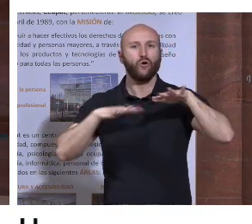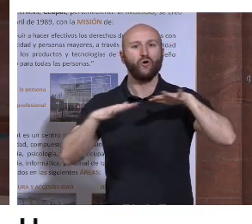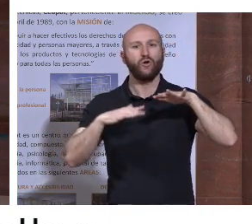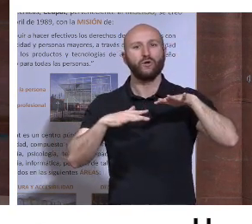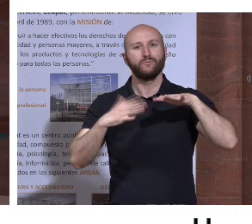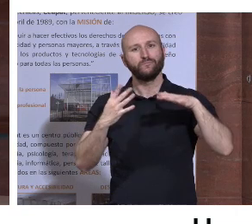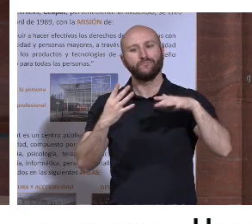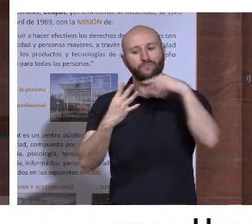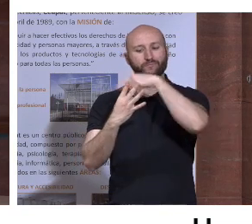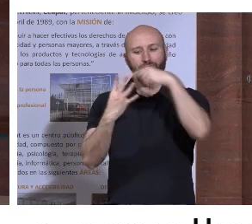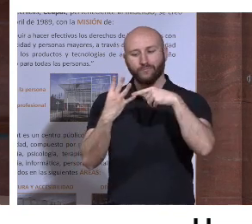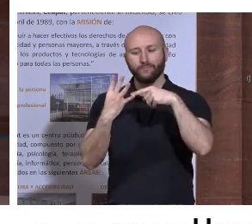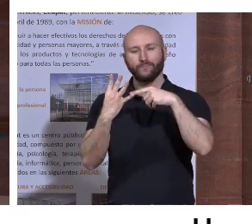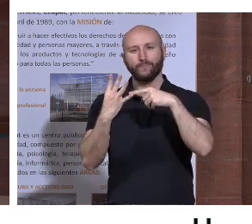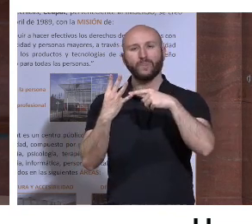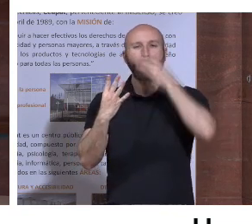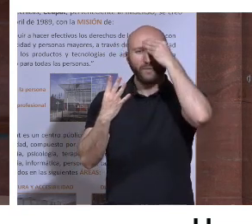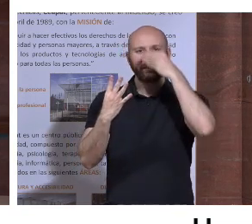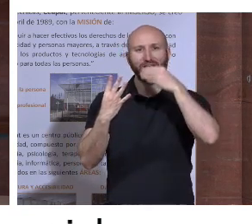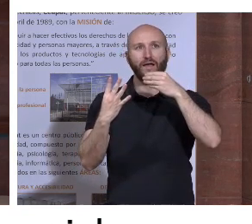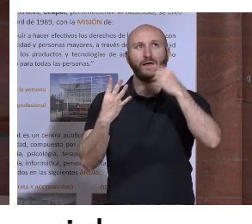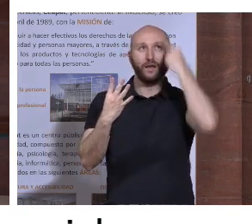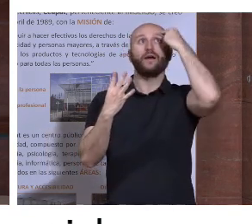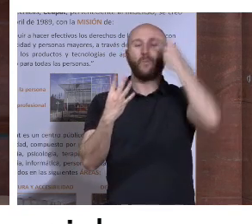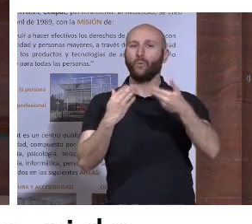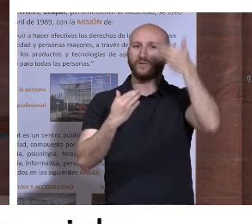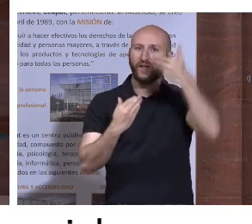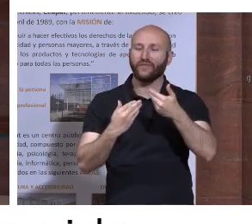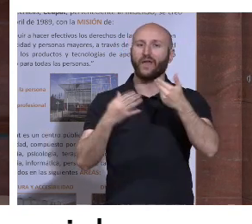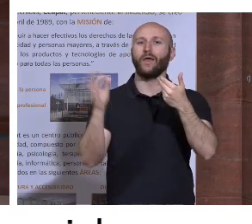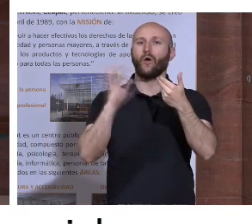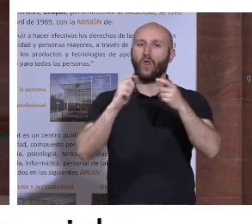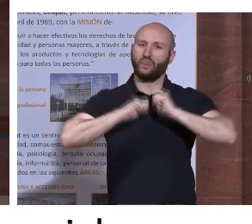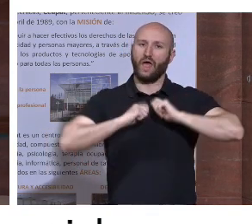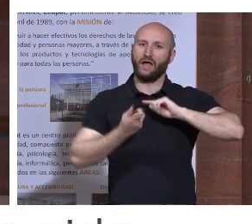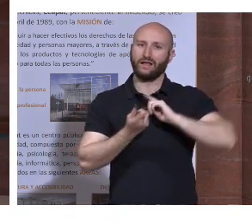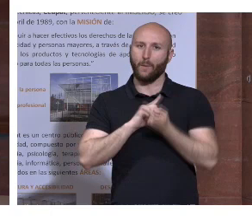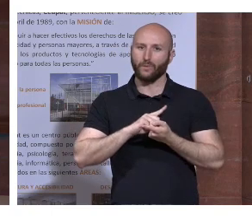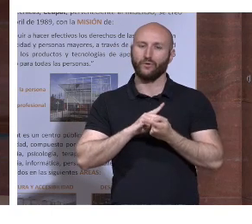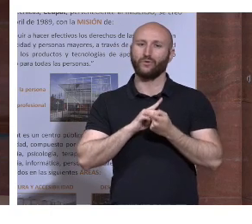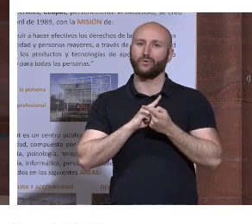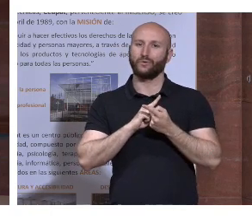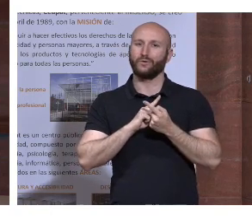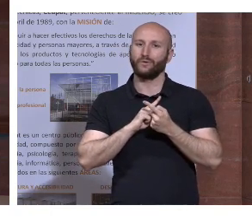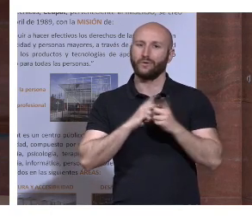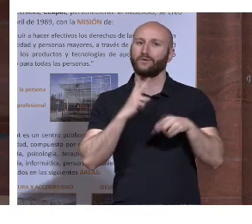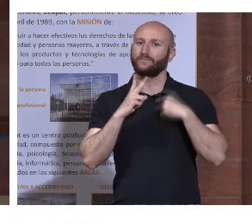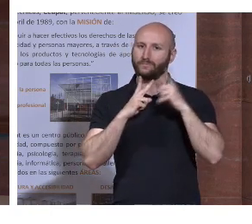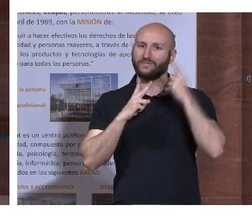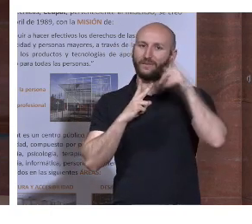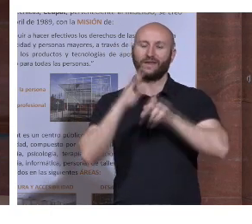ellas hayan sido importantes, que hayan supuesto un cambio y que hayan supuesto un